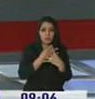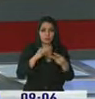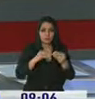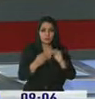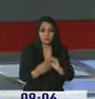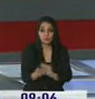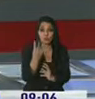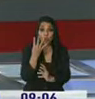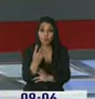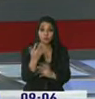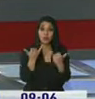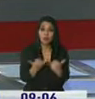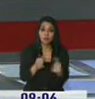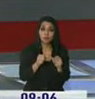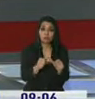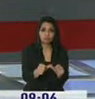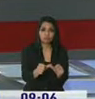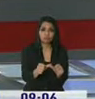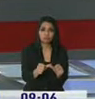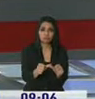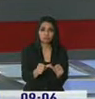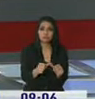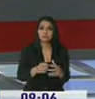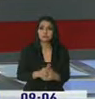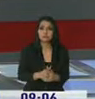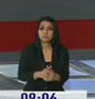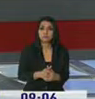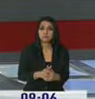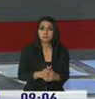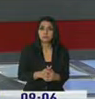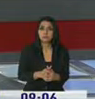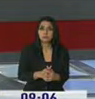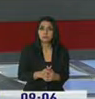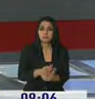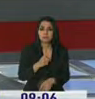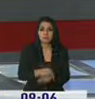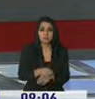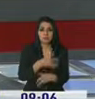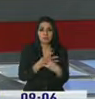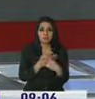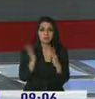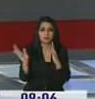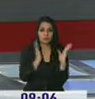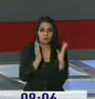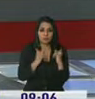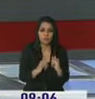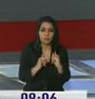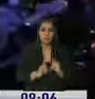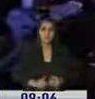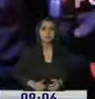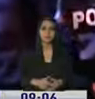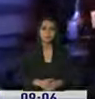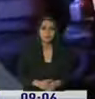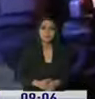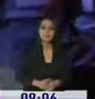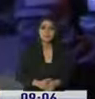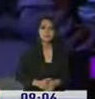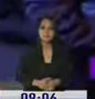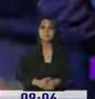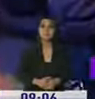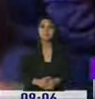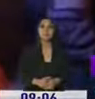4, donde se mantiene recluido. Esto tras dictarse orden de prisión preventiva. Según un parte